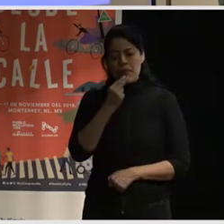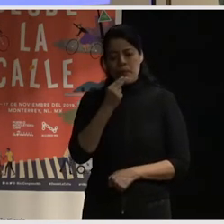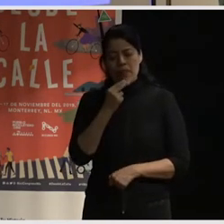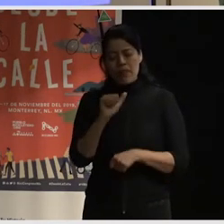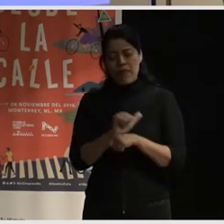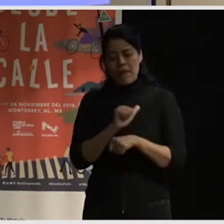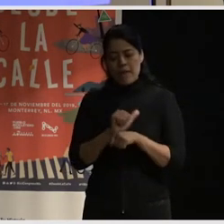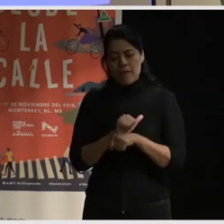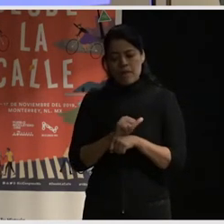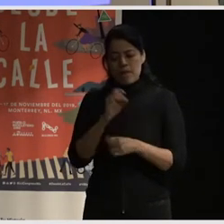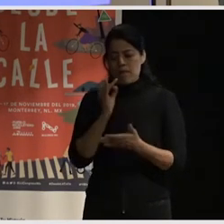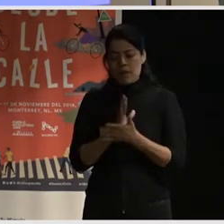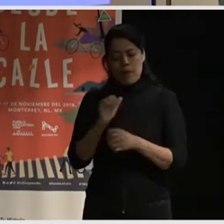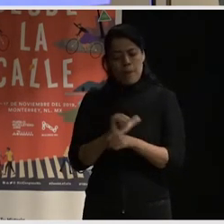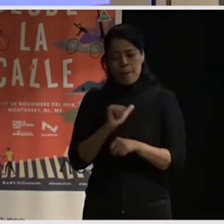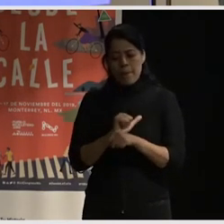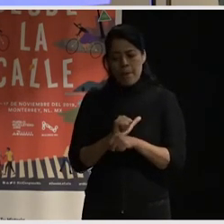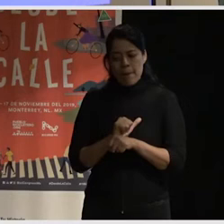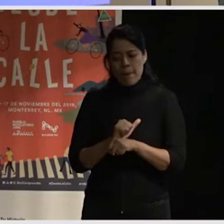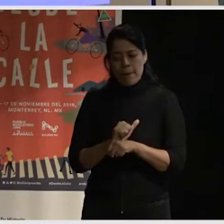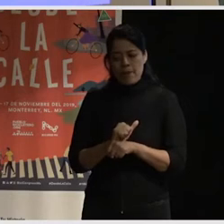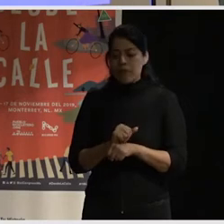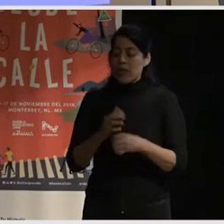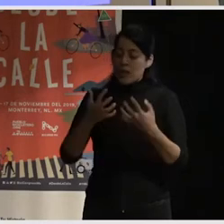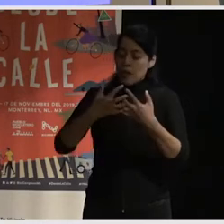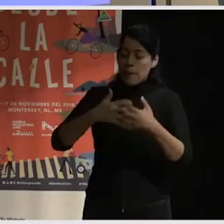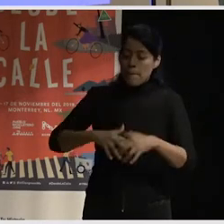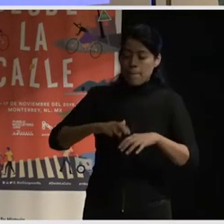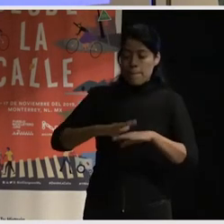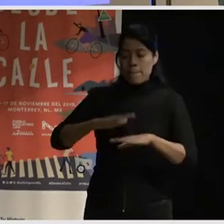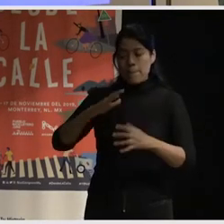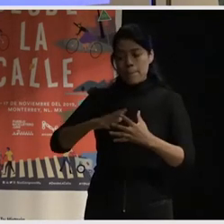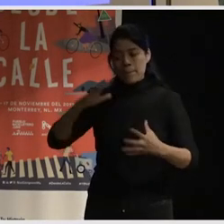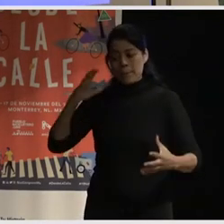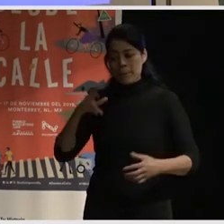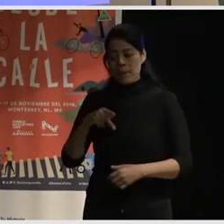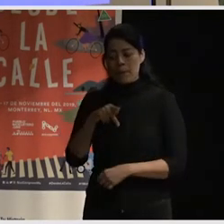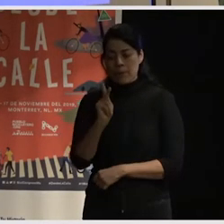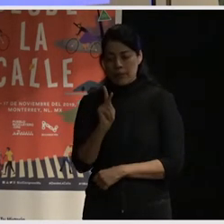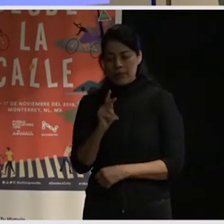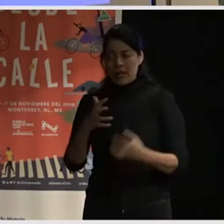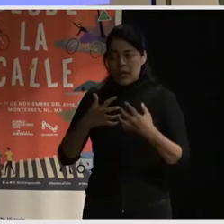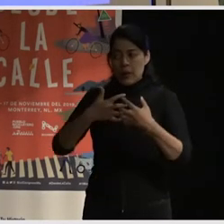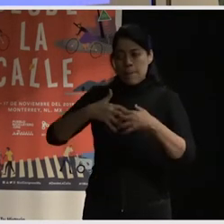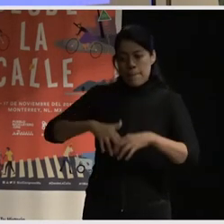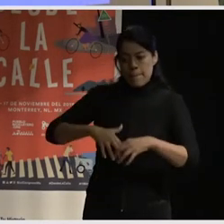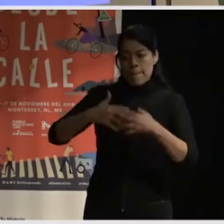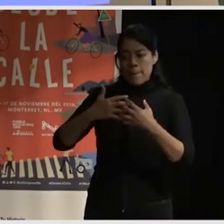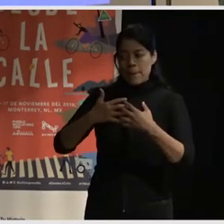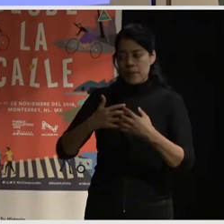se limita al coche en realidad es una industria mucho más grande pero la industria del automóvil